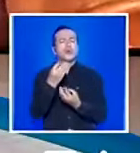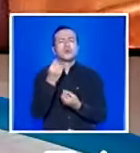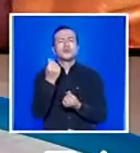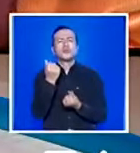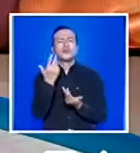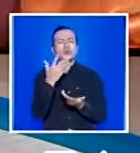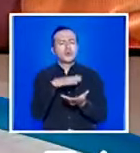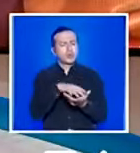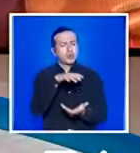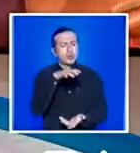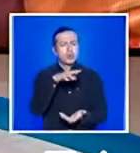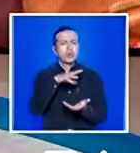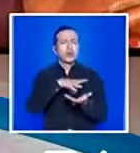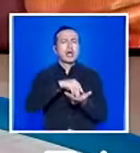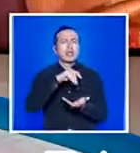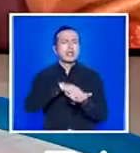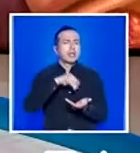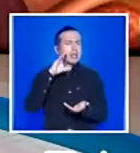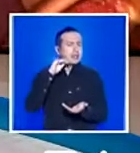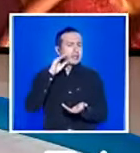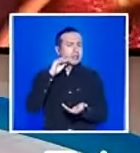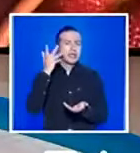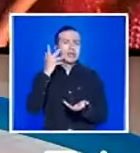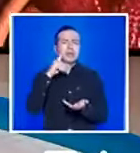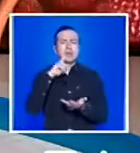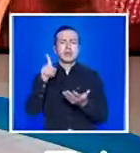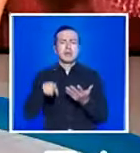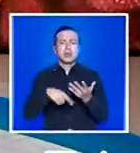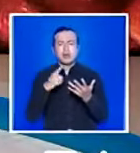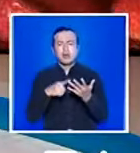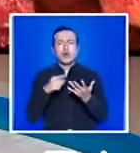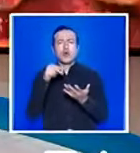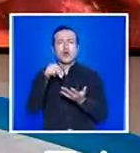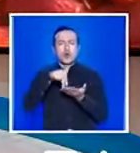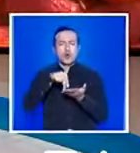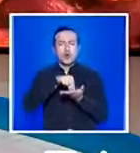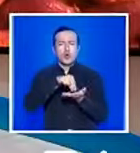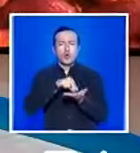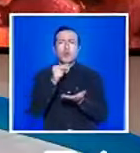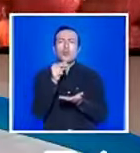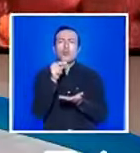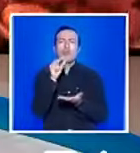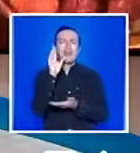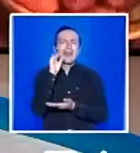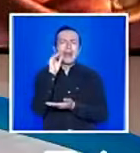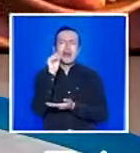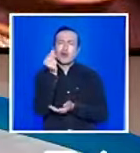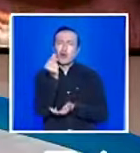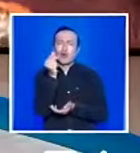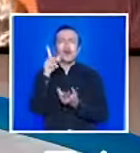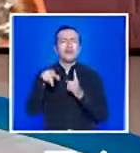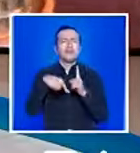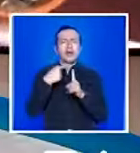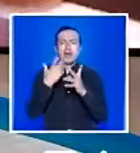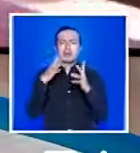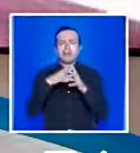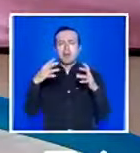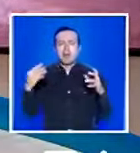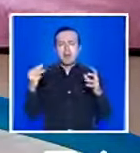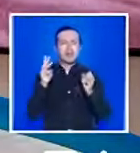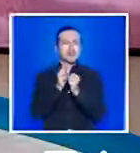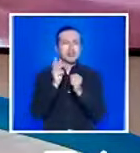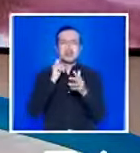la libra de la harina negra, morada, el mortiño, la frutilla, la piña también, el babaco y todos los